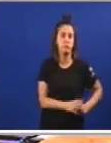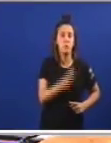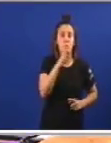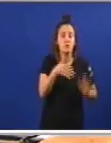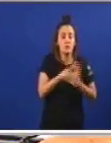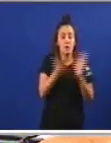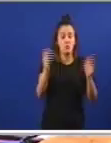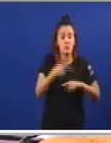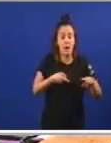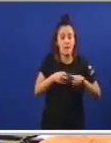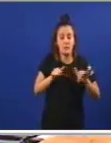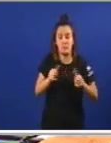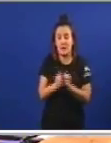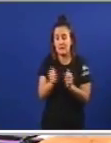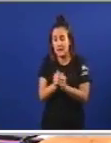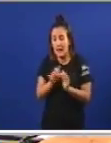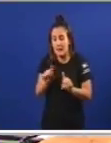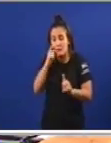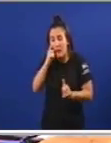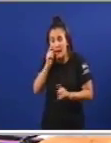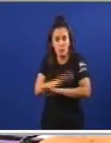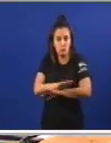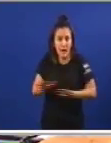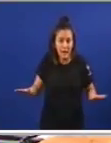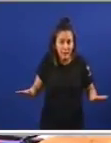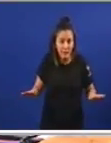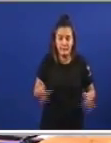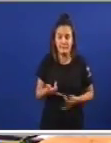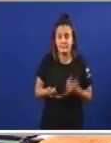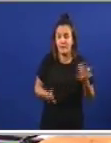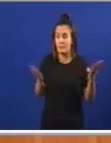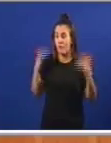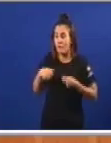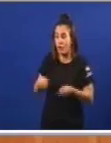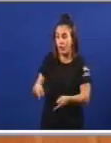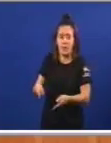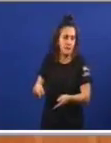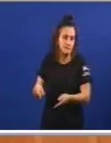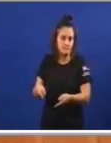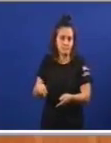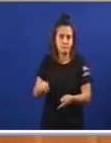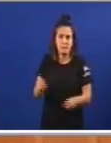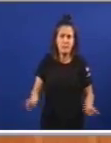medios suficientes, nin materiais nin humanos, obviamente non se pode proporcionar, aínda que así o